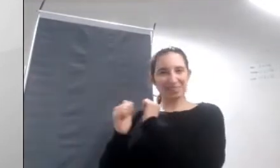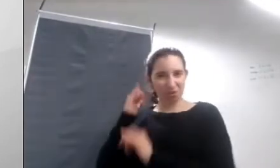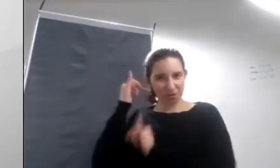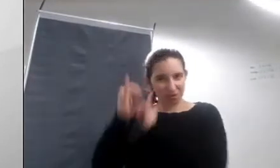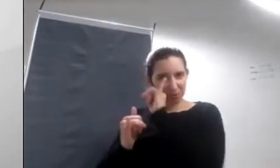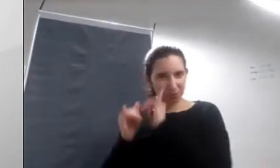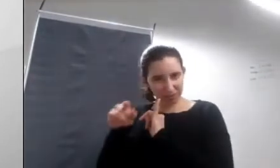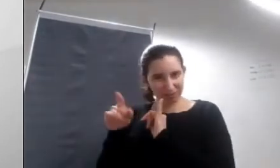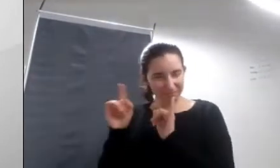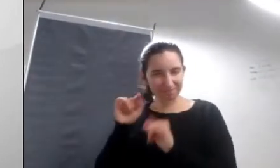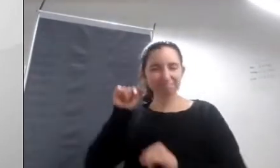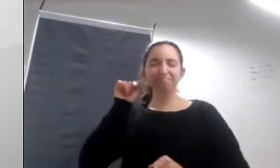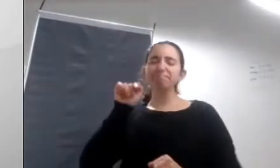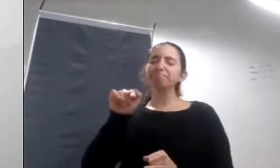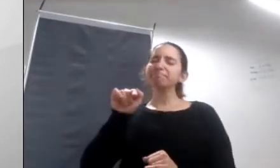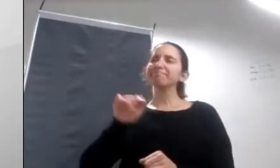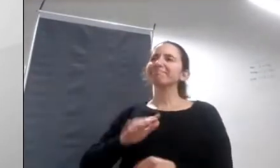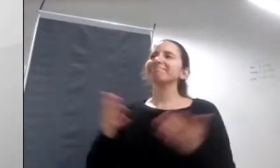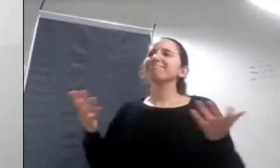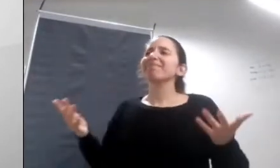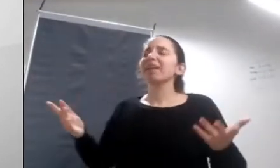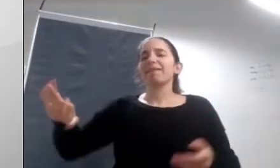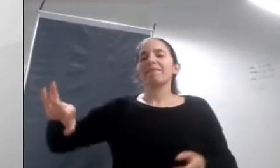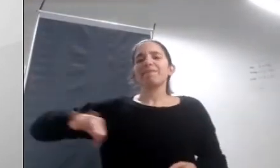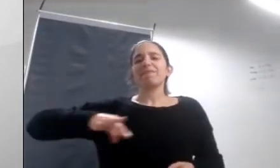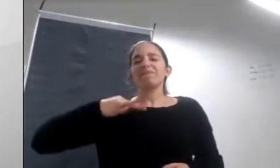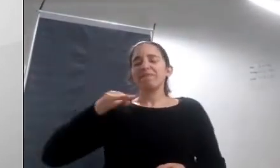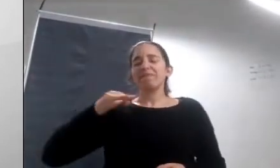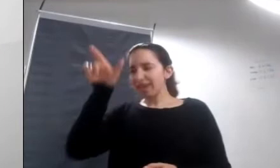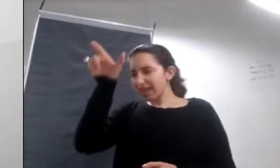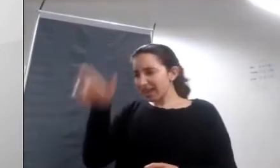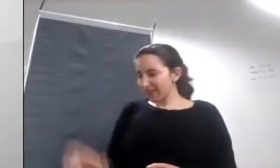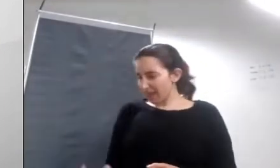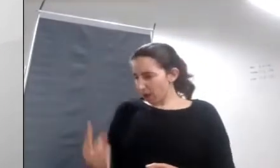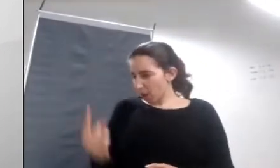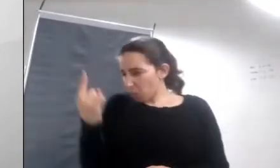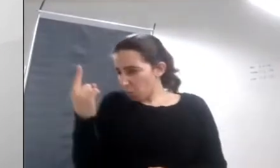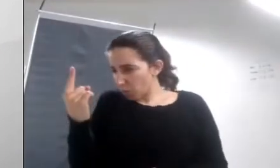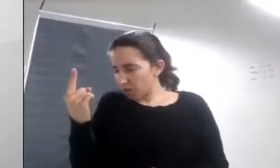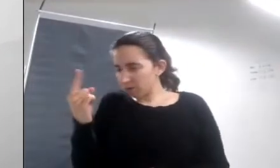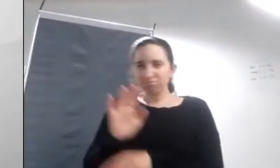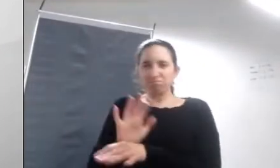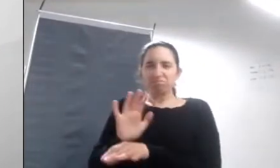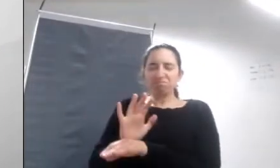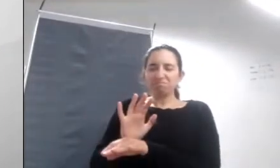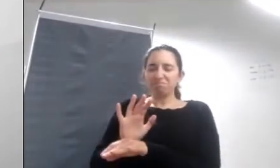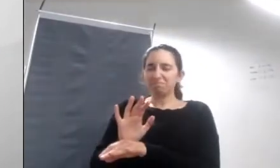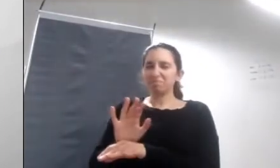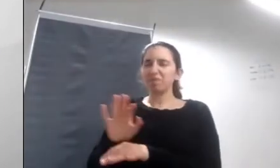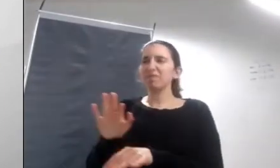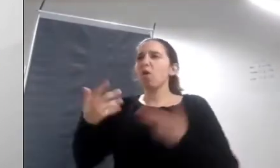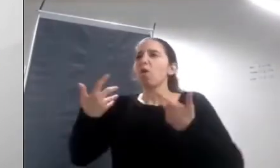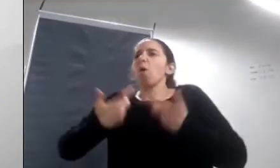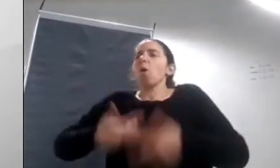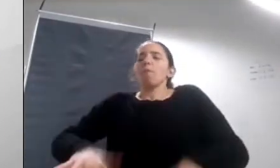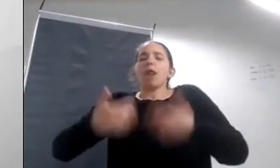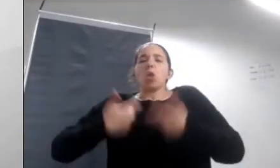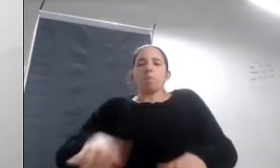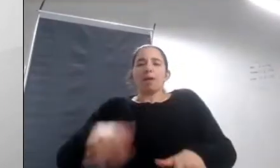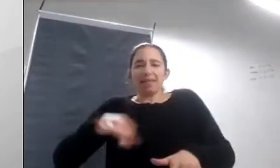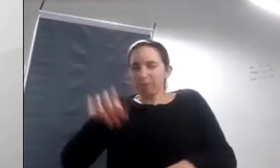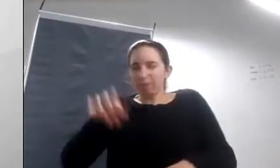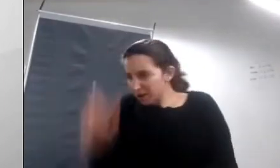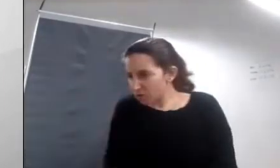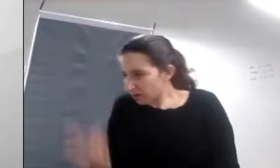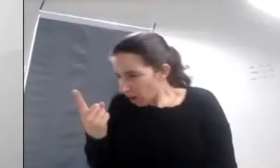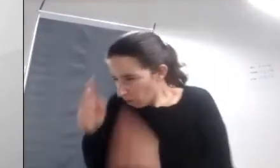que conté al principio. No puede surgir la vida de un ser humano, la anomalía de un ser humano, no puede estar